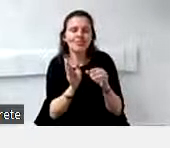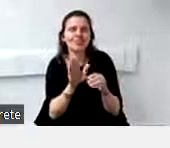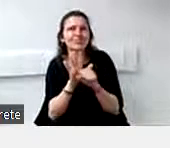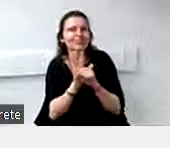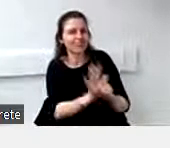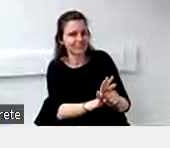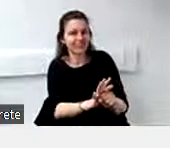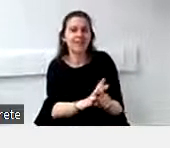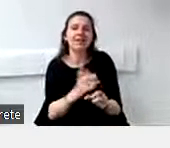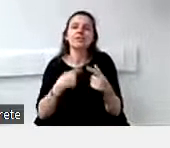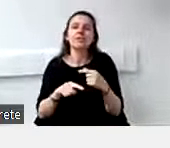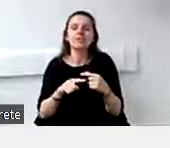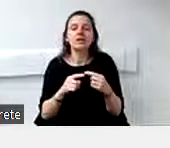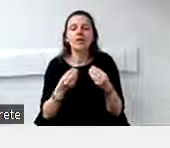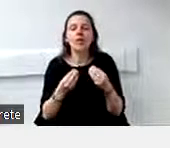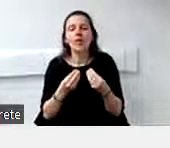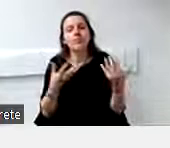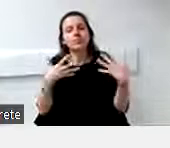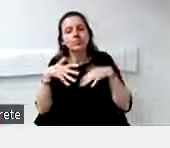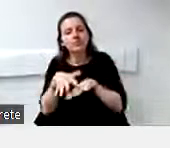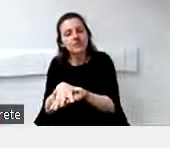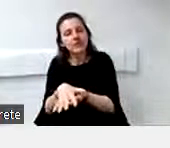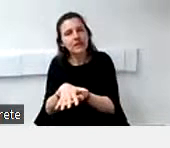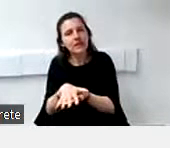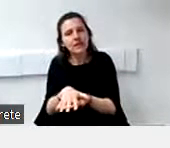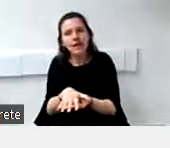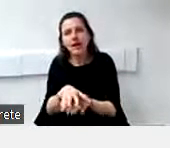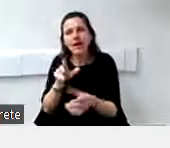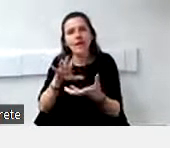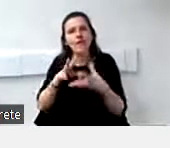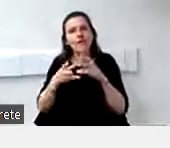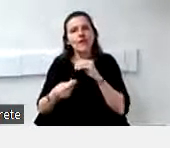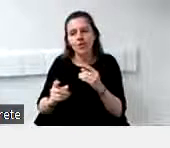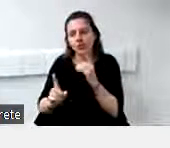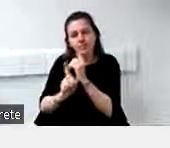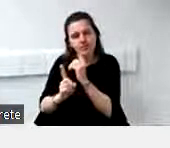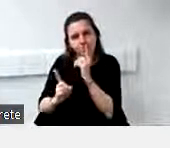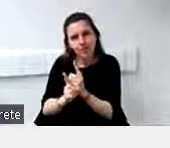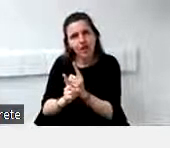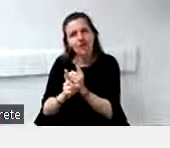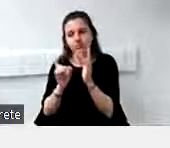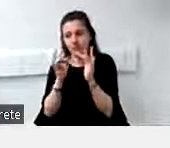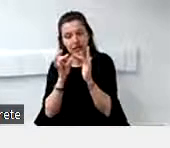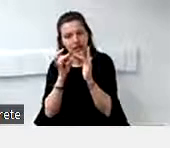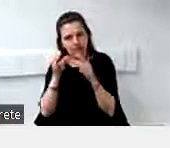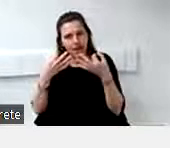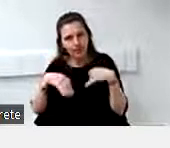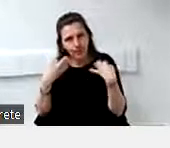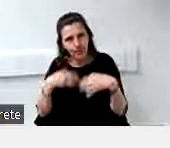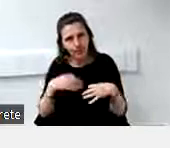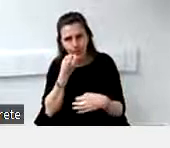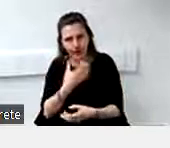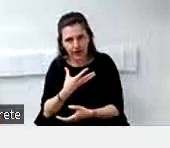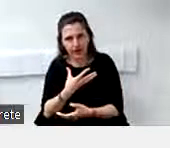integrar en el buen trato y en la atención de calidad a las personas con discapacidad sus